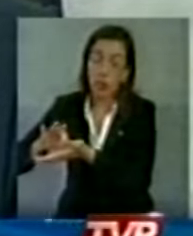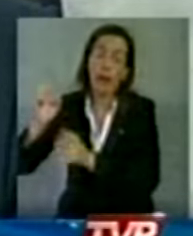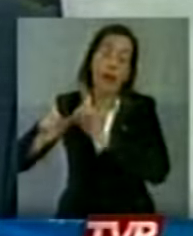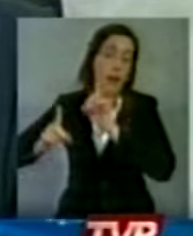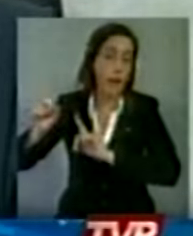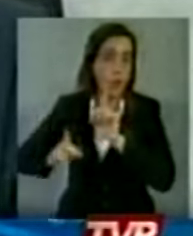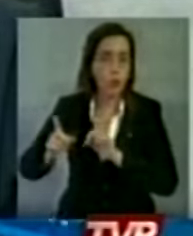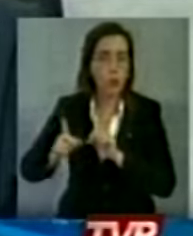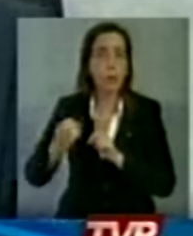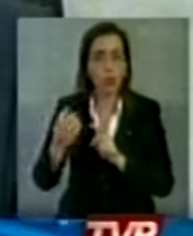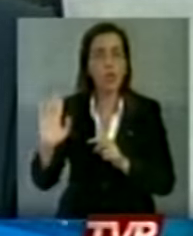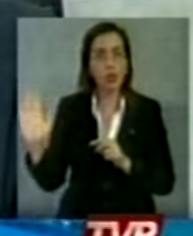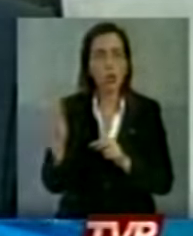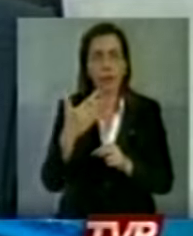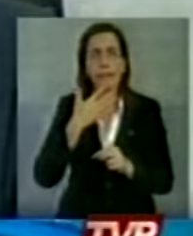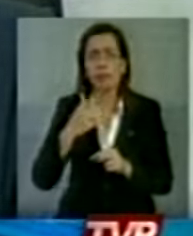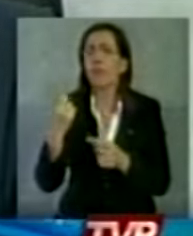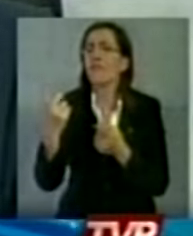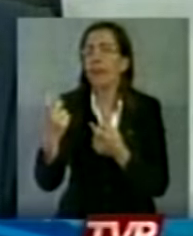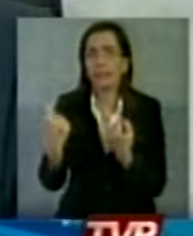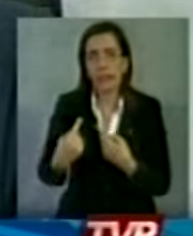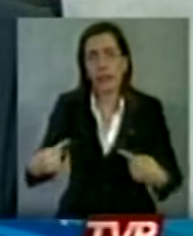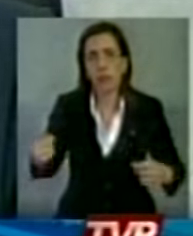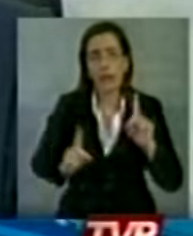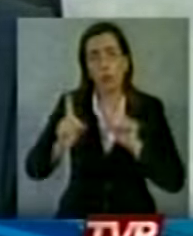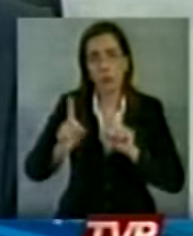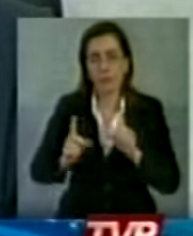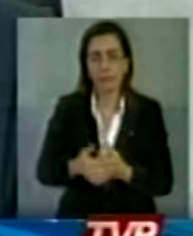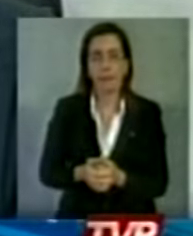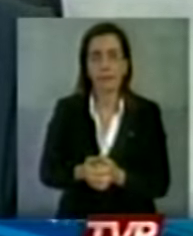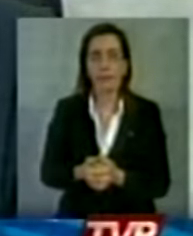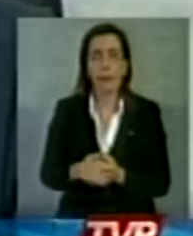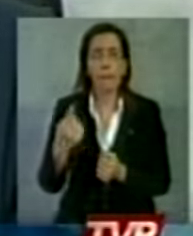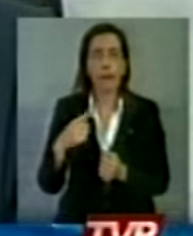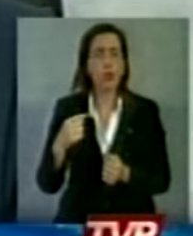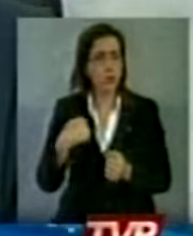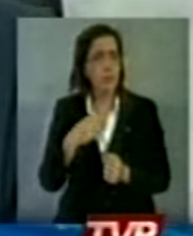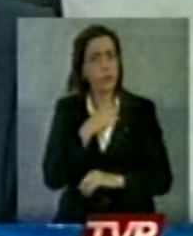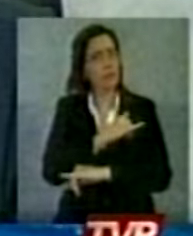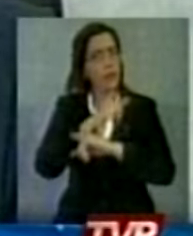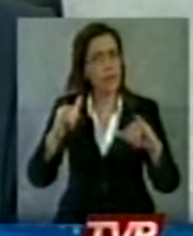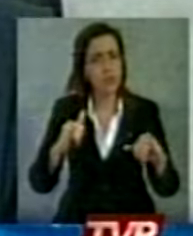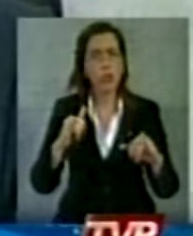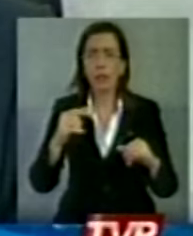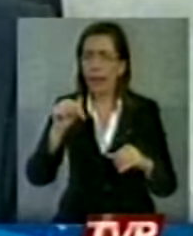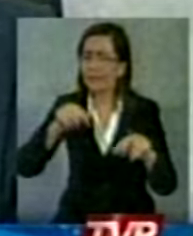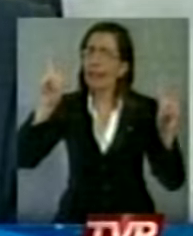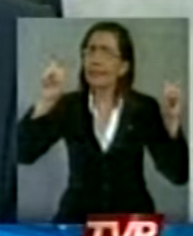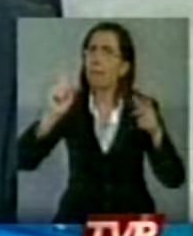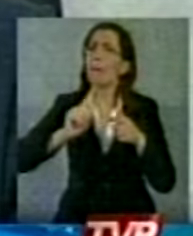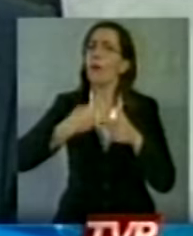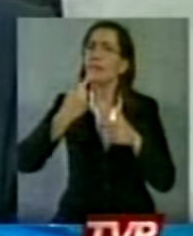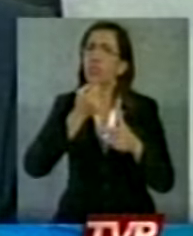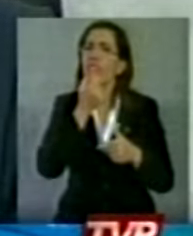aquello que entendemos aún resta por hacer. No puedo dejar de compartir con ustedes que el contexto político no